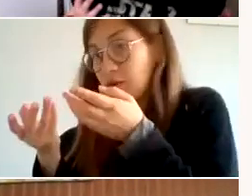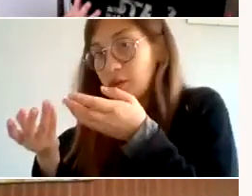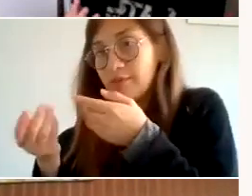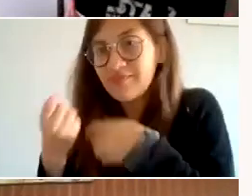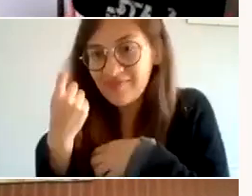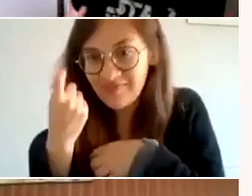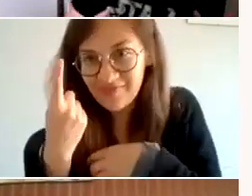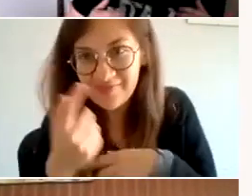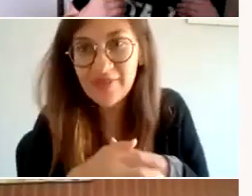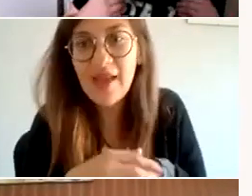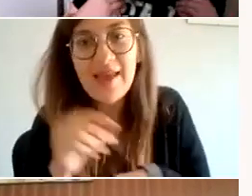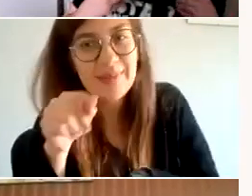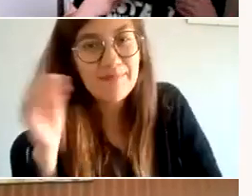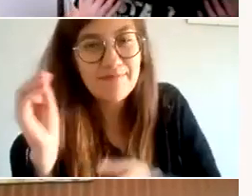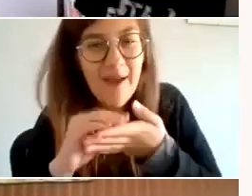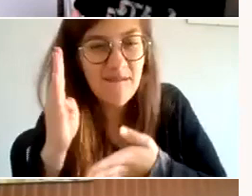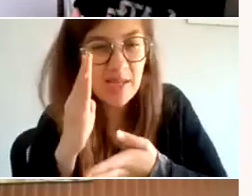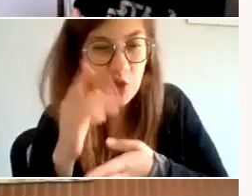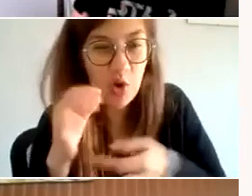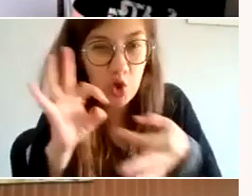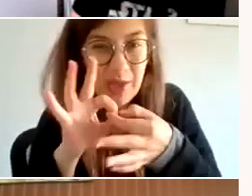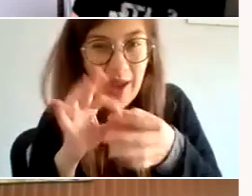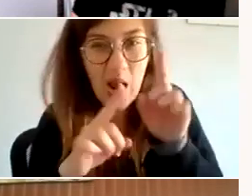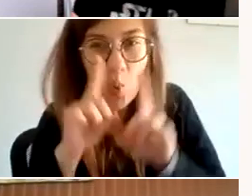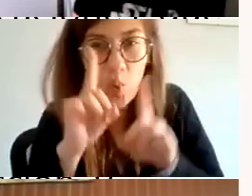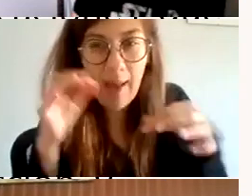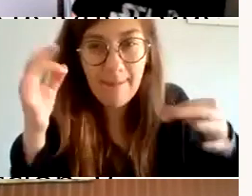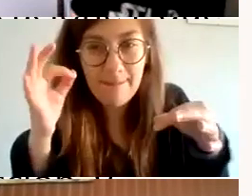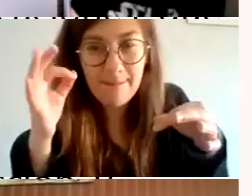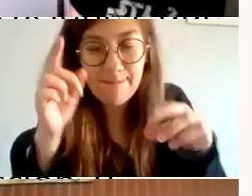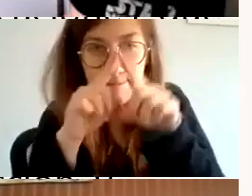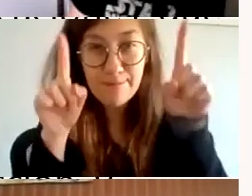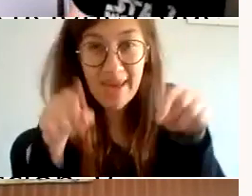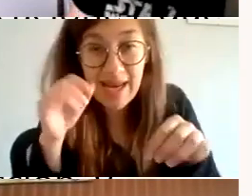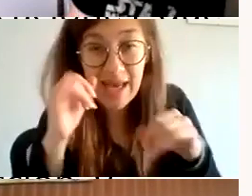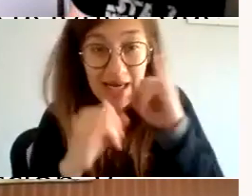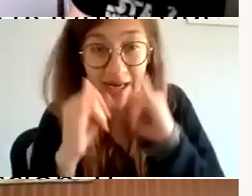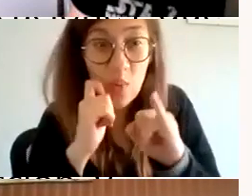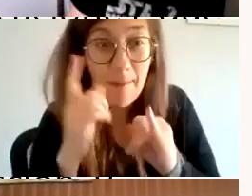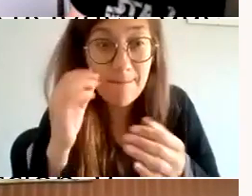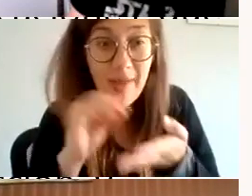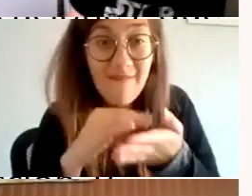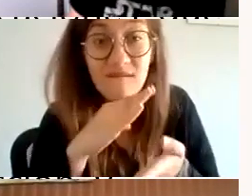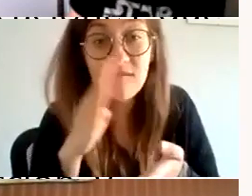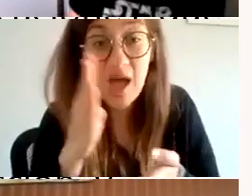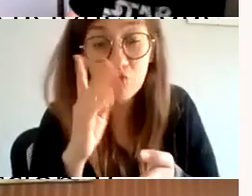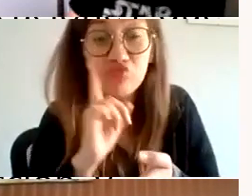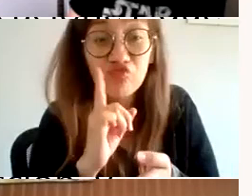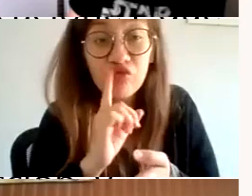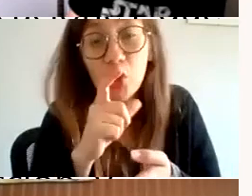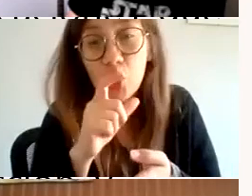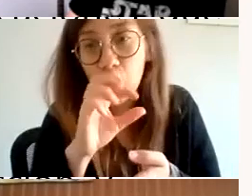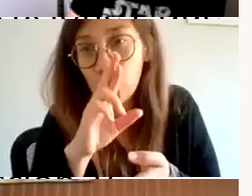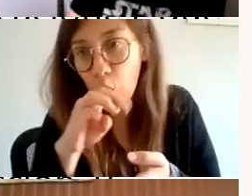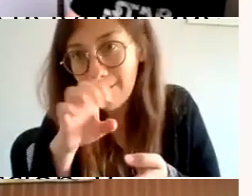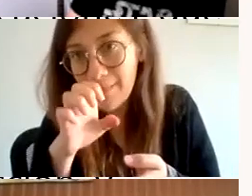con Internet, con cualquier página de Internet. Hay otros que, como ya les comentaba,